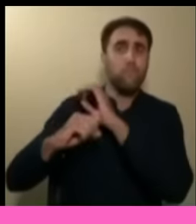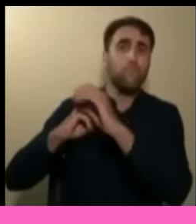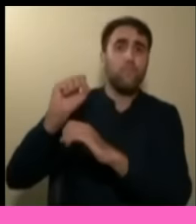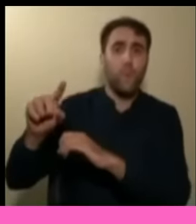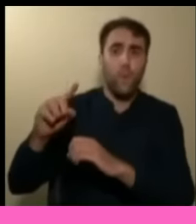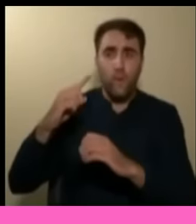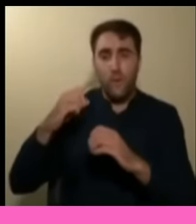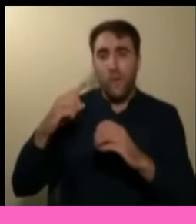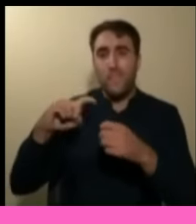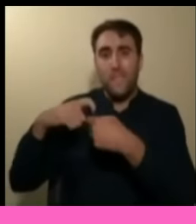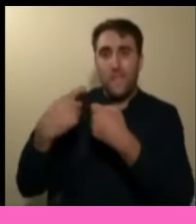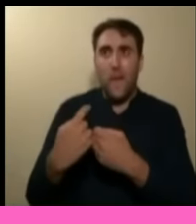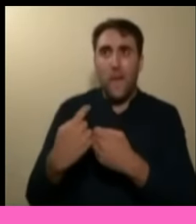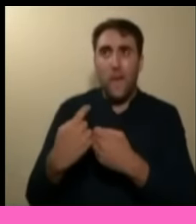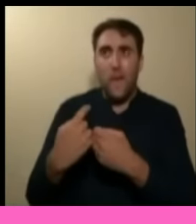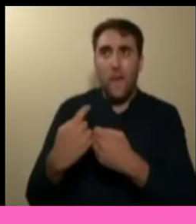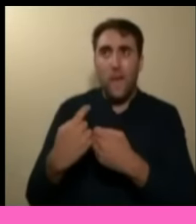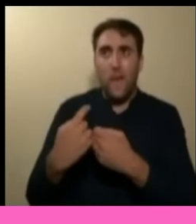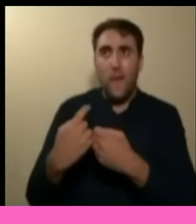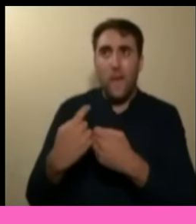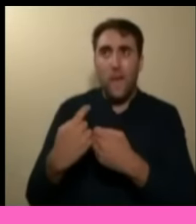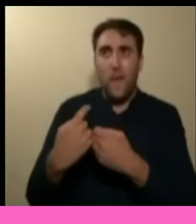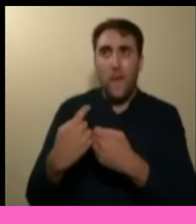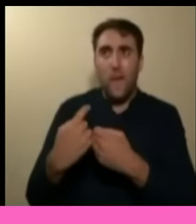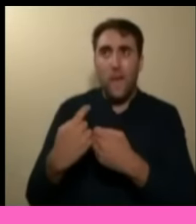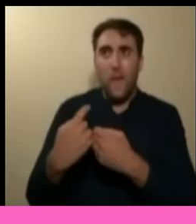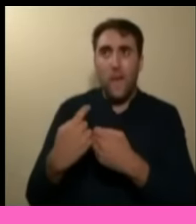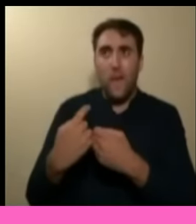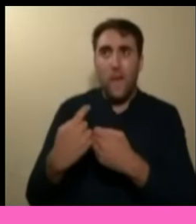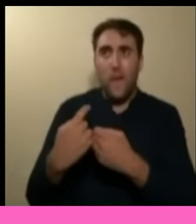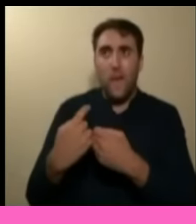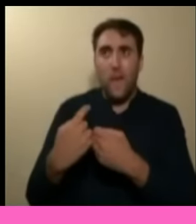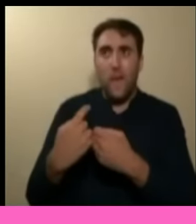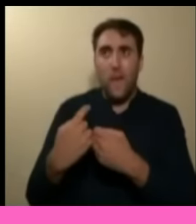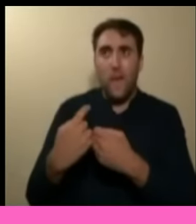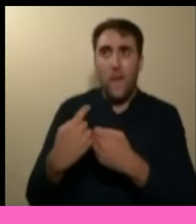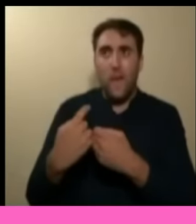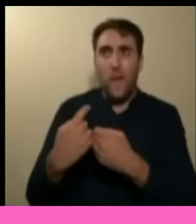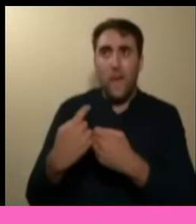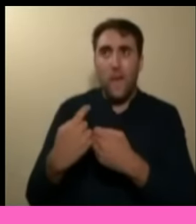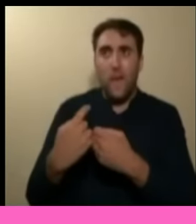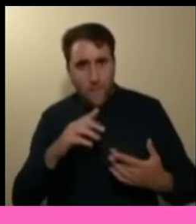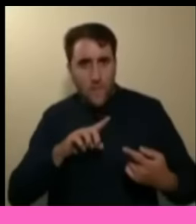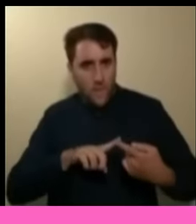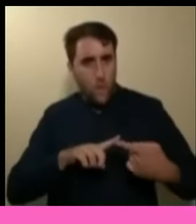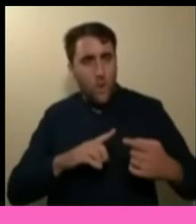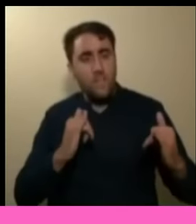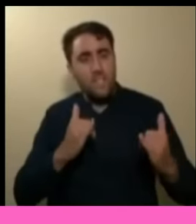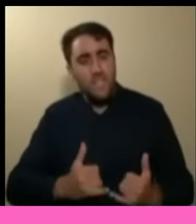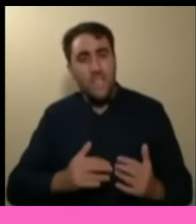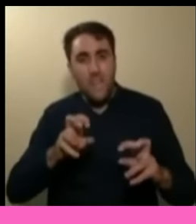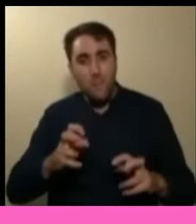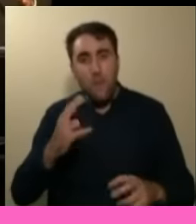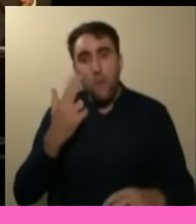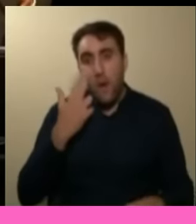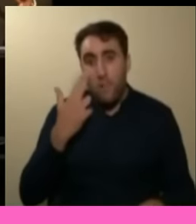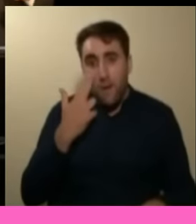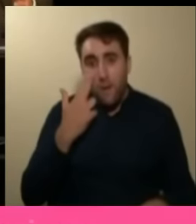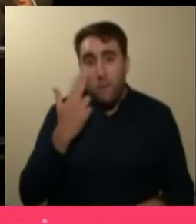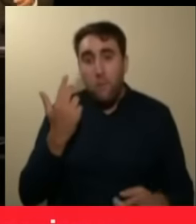En ese sentido podemos compartir los problemas que existen en la educación. Lo que pasa es que nosotros ante la identificación de esos problemas